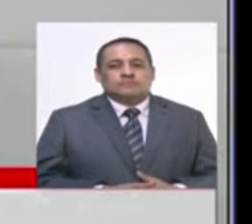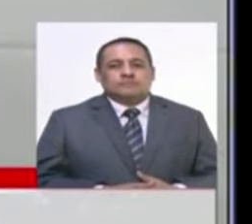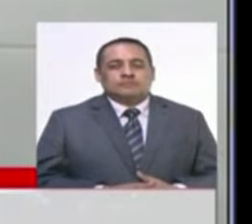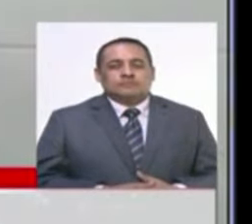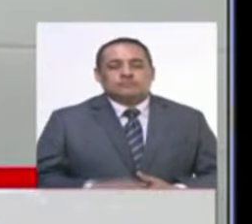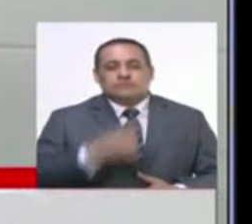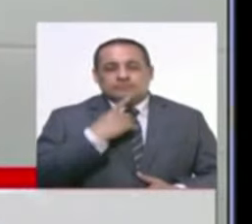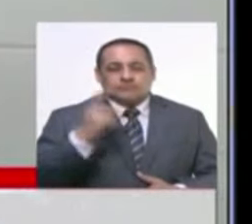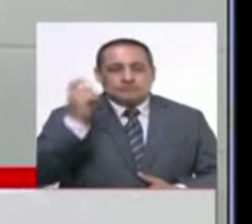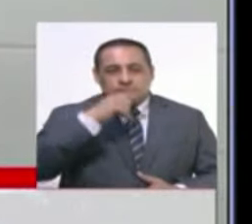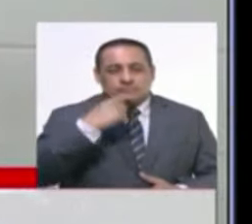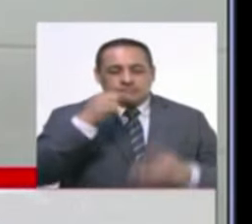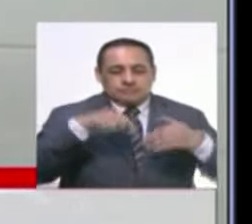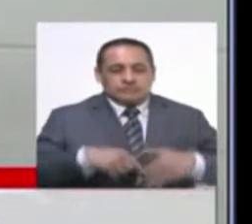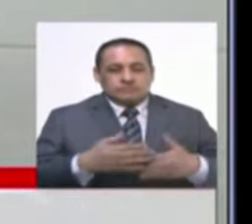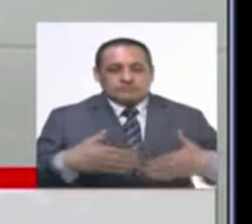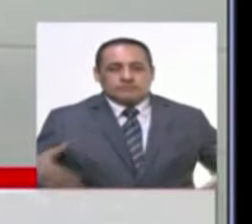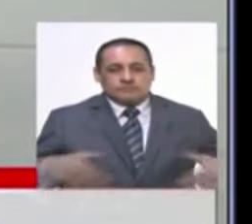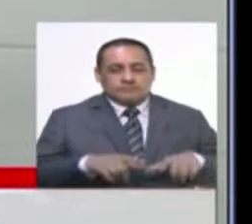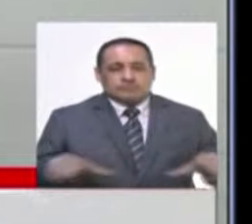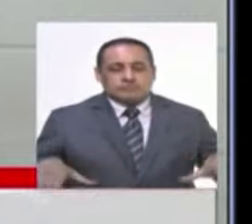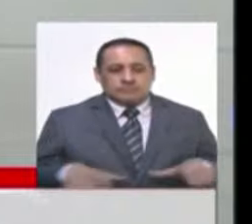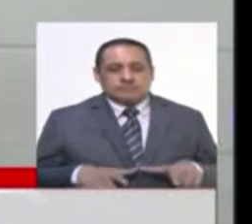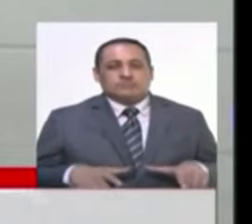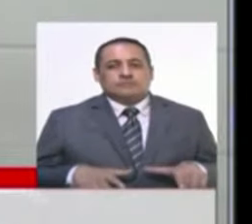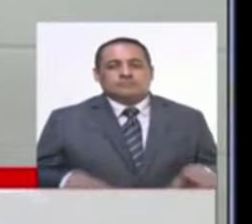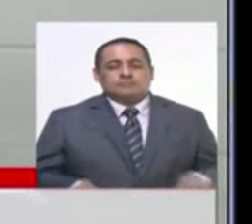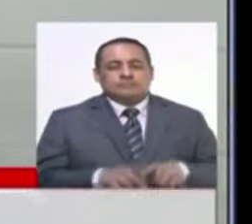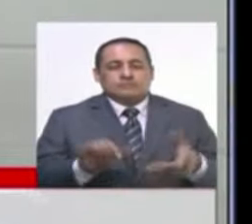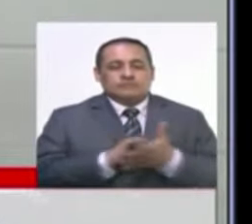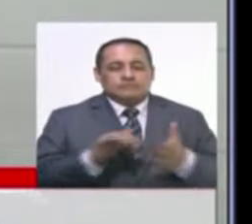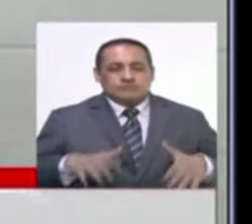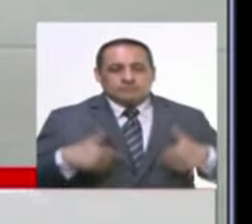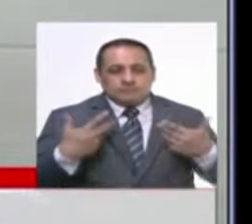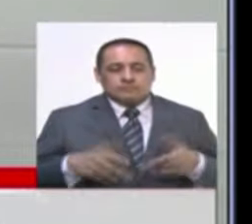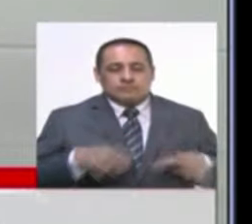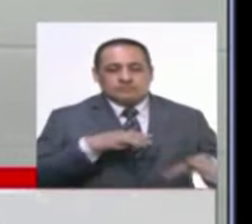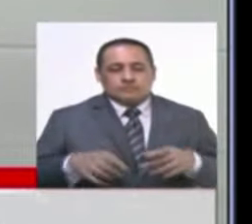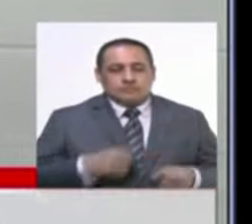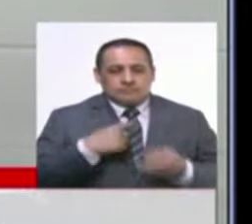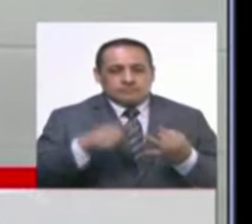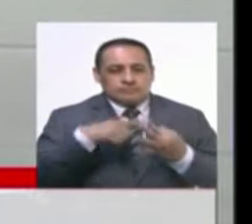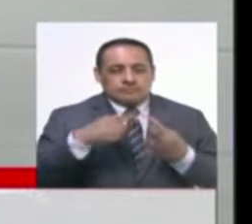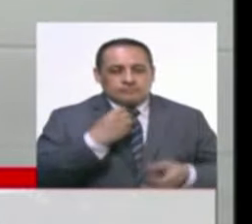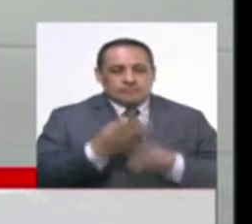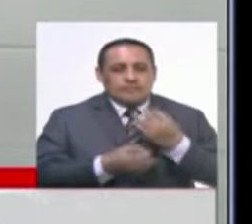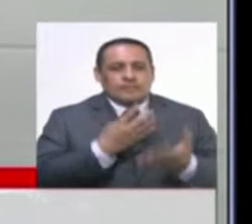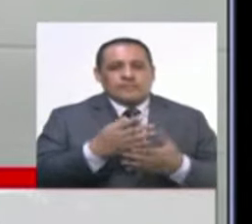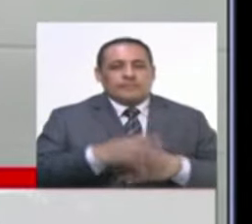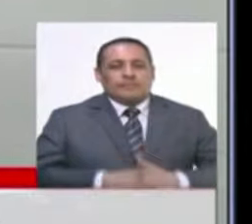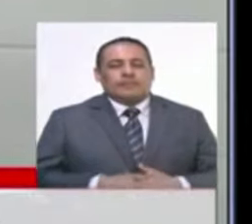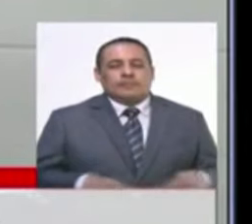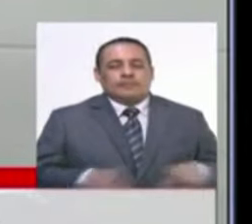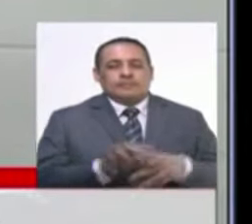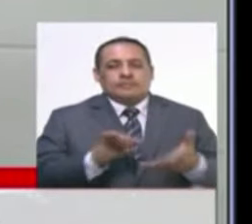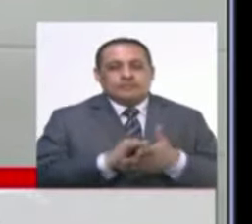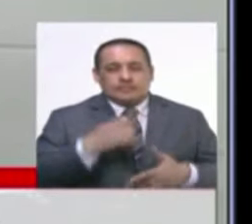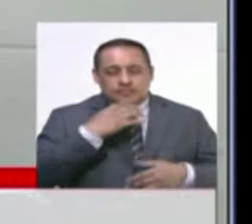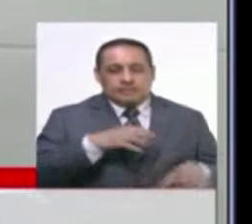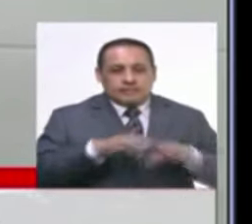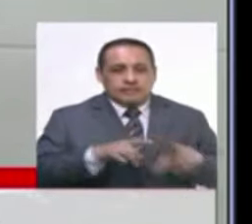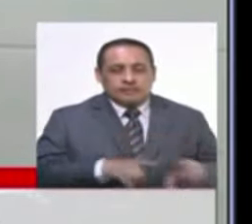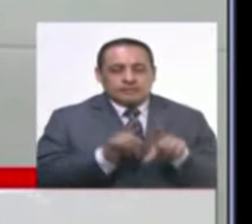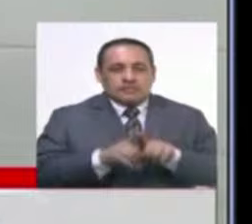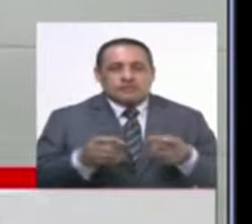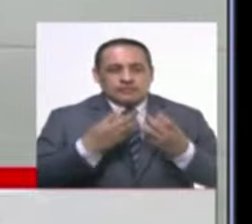es difícil estar en este lado de la mesa y poder hacer estas declaraciones. Si bien es cierto, las he hecho por el